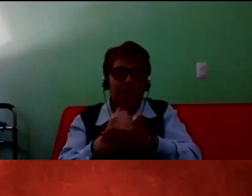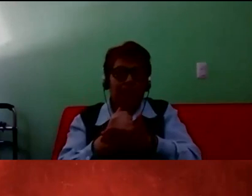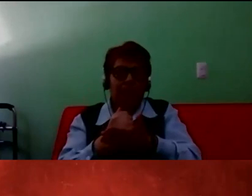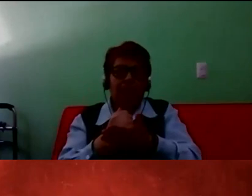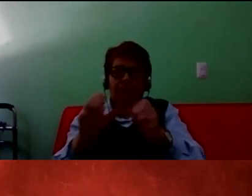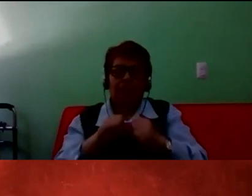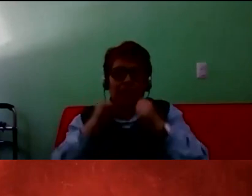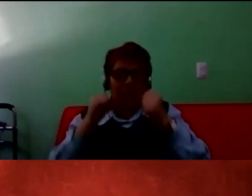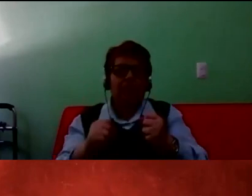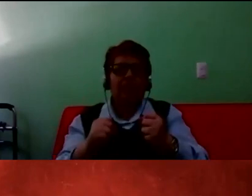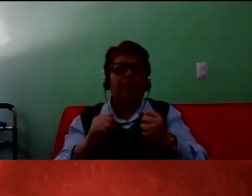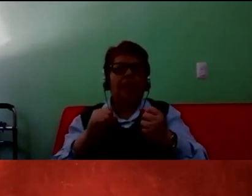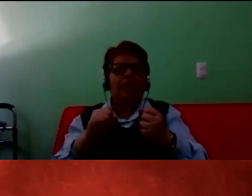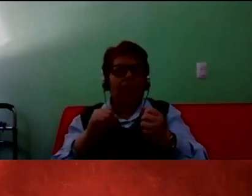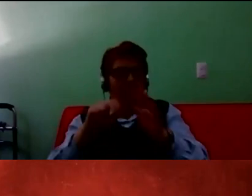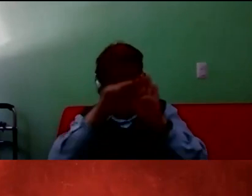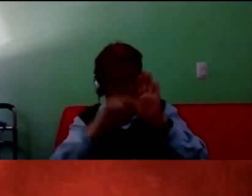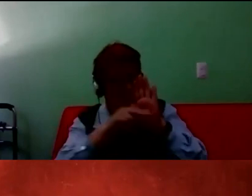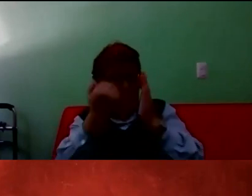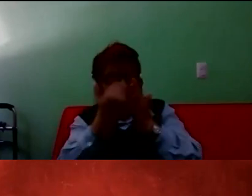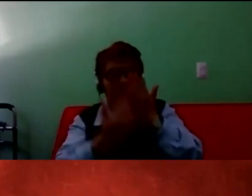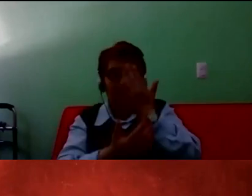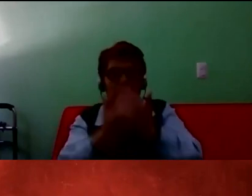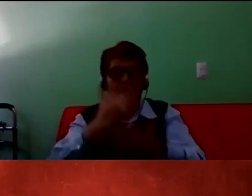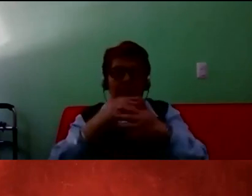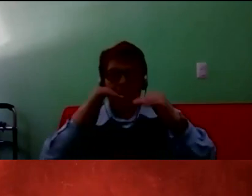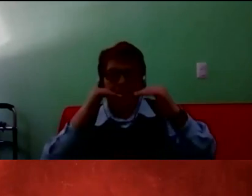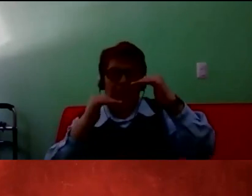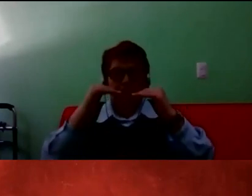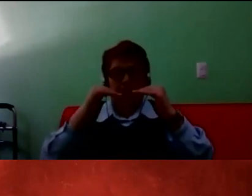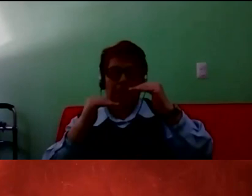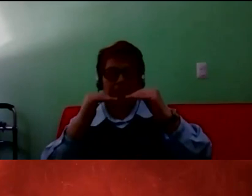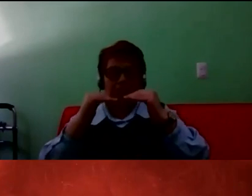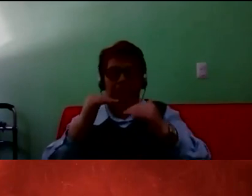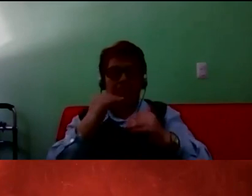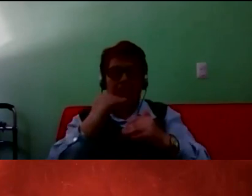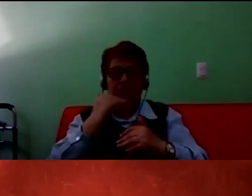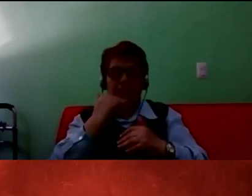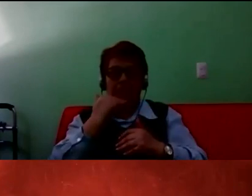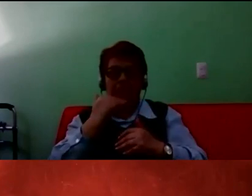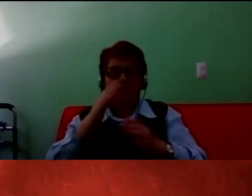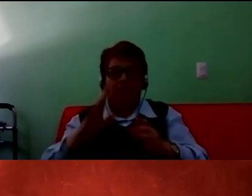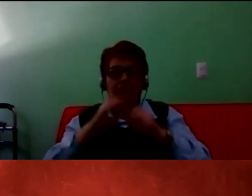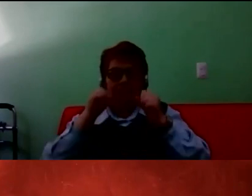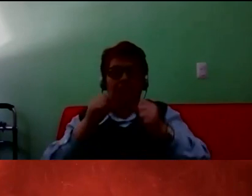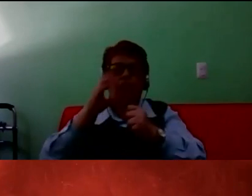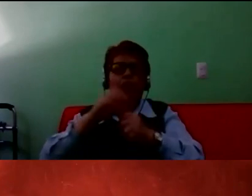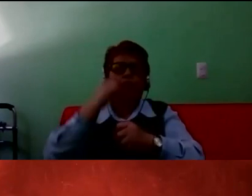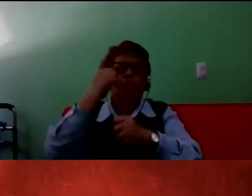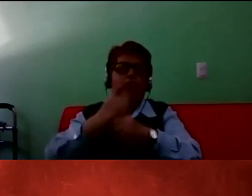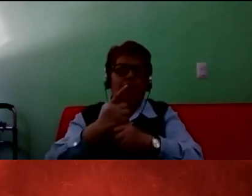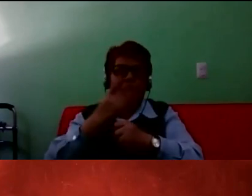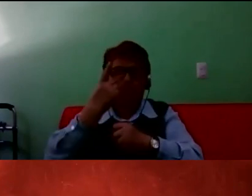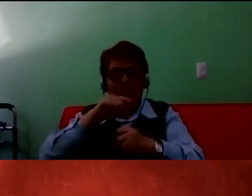fortalecer el marco, por supuesto, normativo, generar también equilibrios y también fortalecer oportunidades para poder